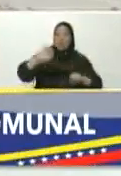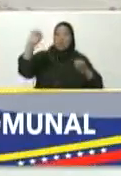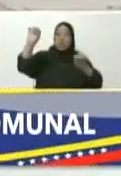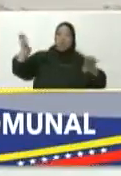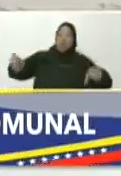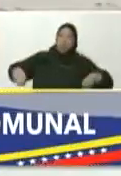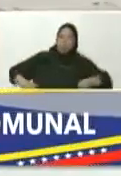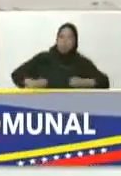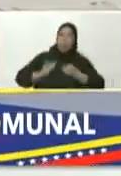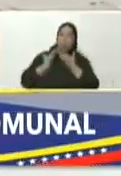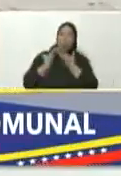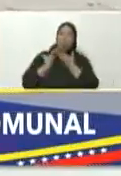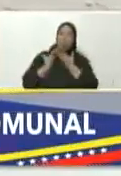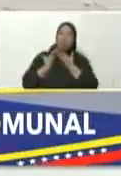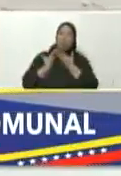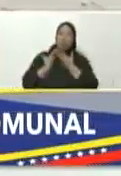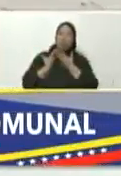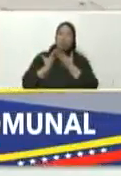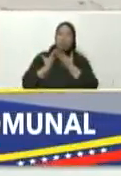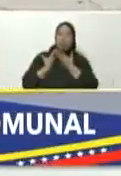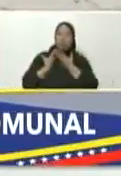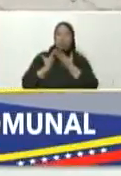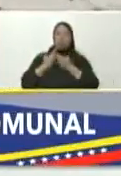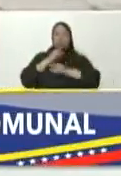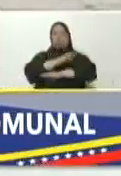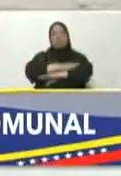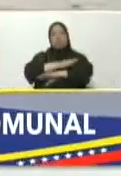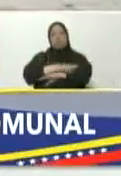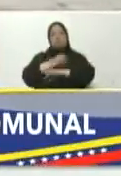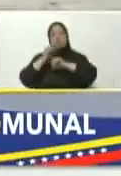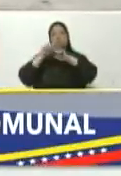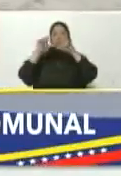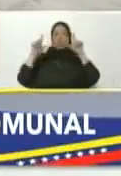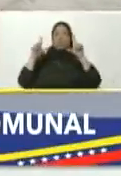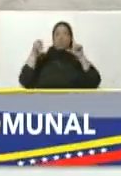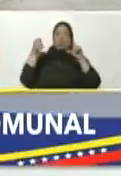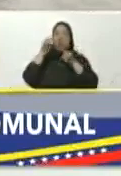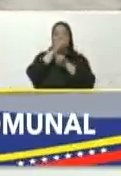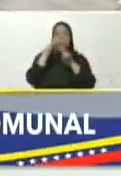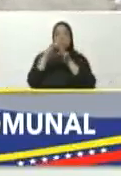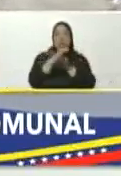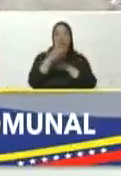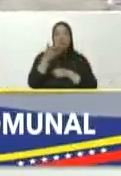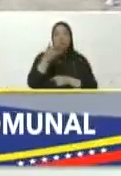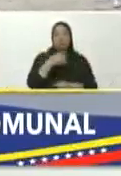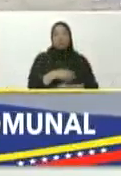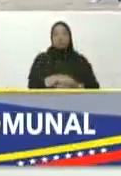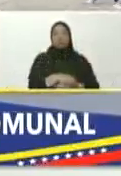espiritual, en lo moral, en lo cultural.